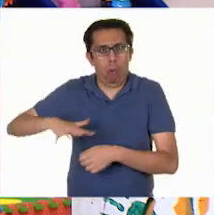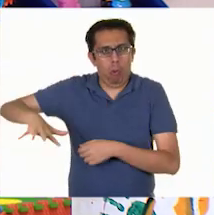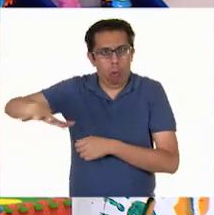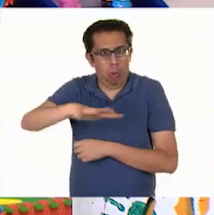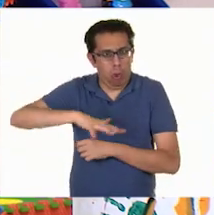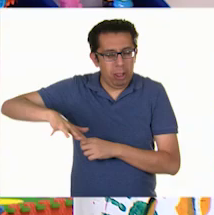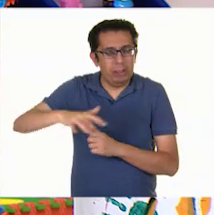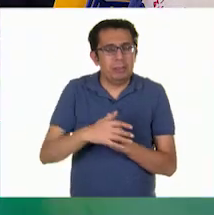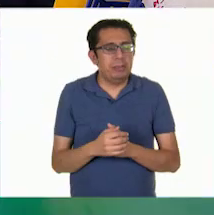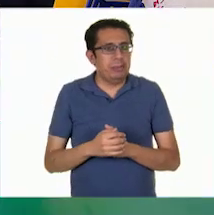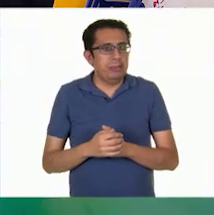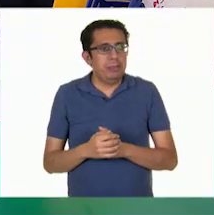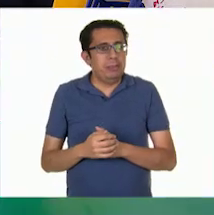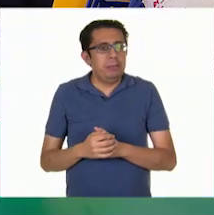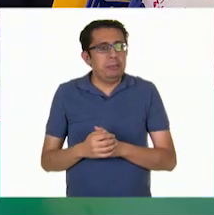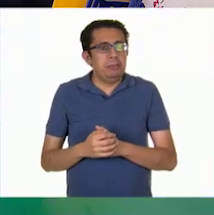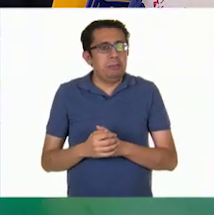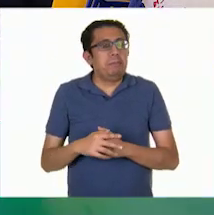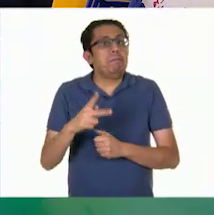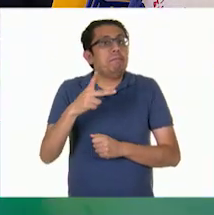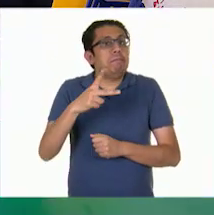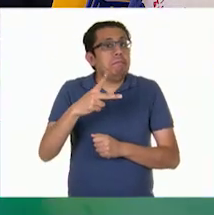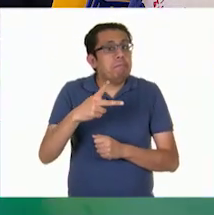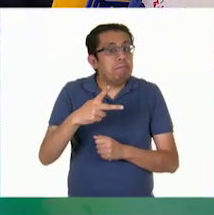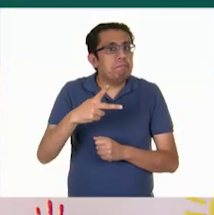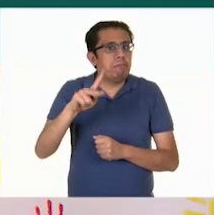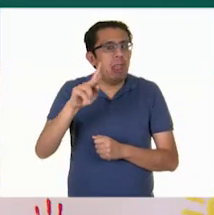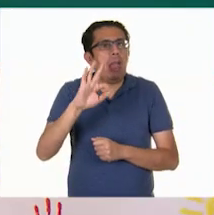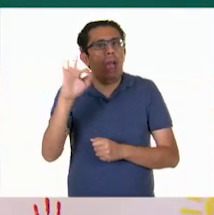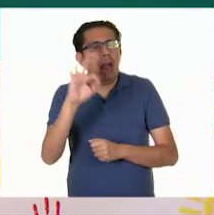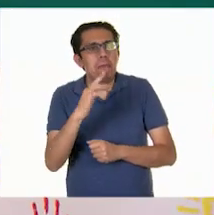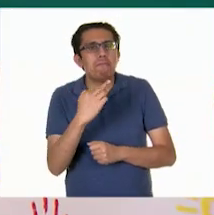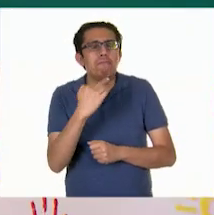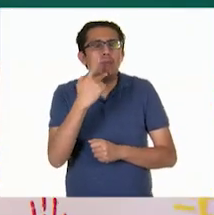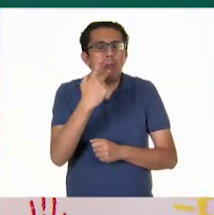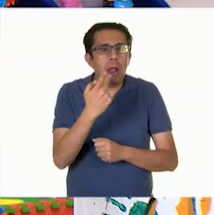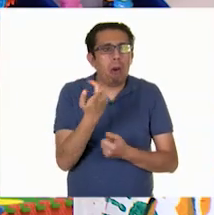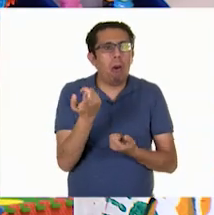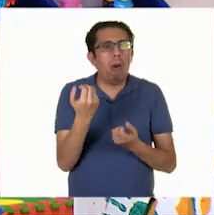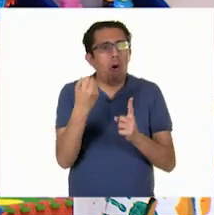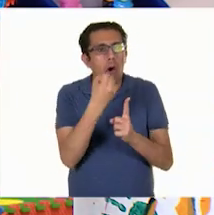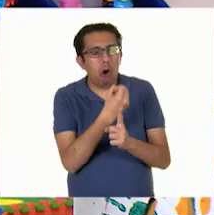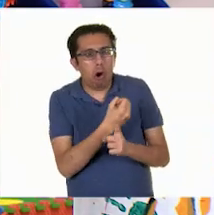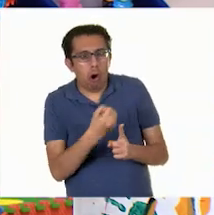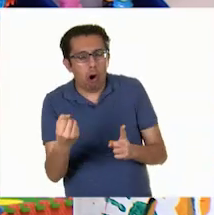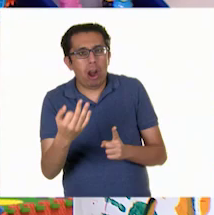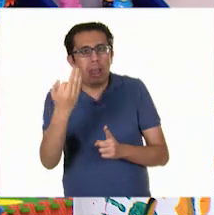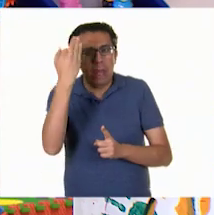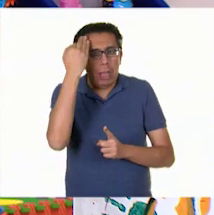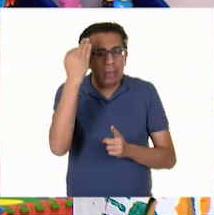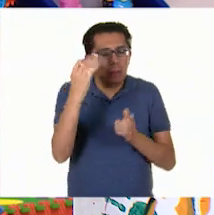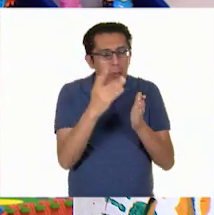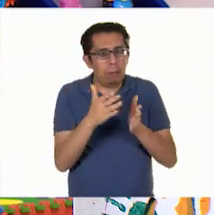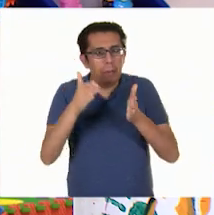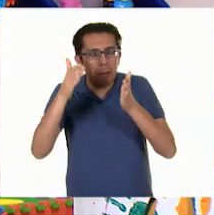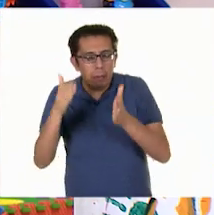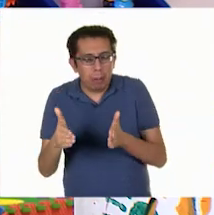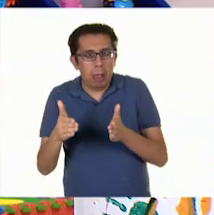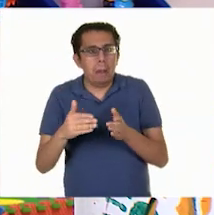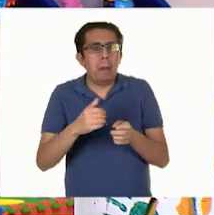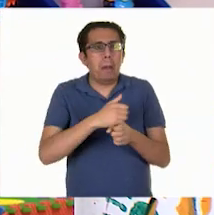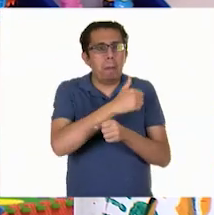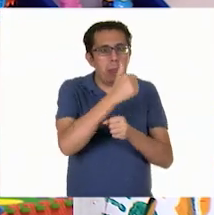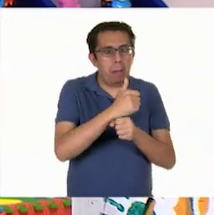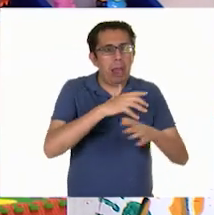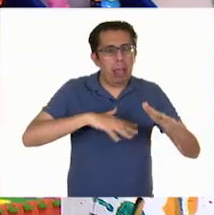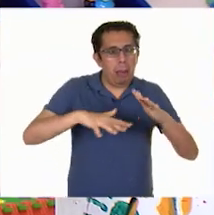Tal vez si podrían poner tiempos distintos, un tiempo para que la primaria baja y otro tiempo para que la primaria